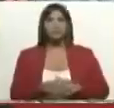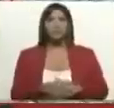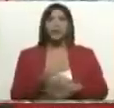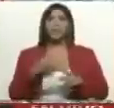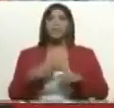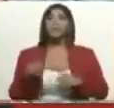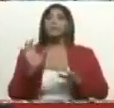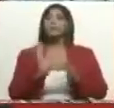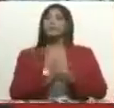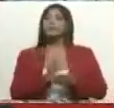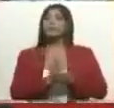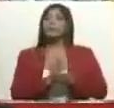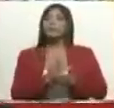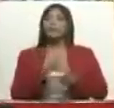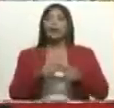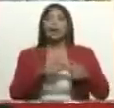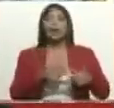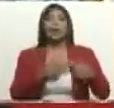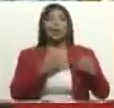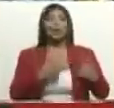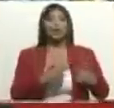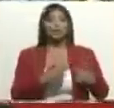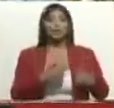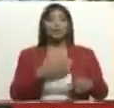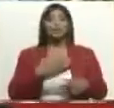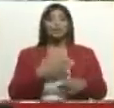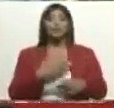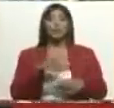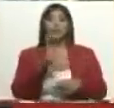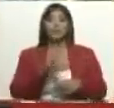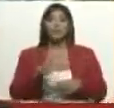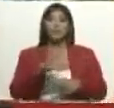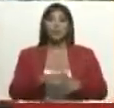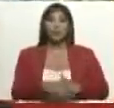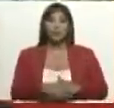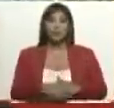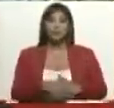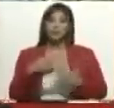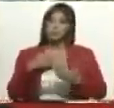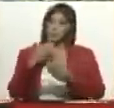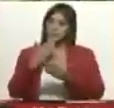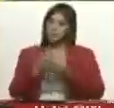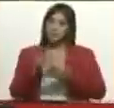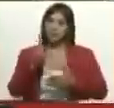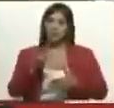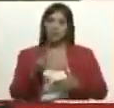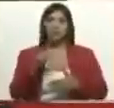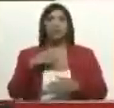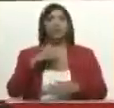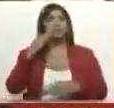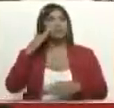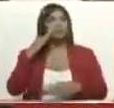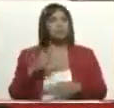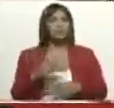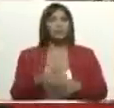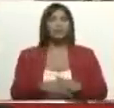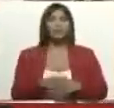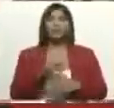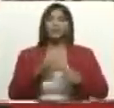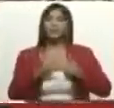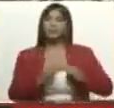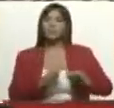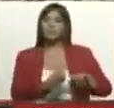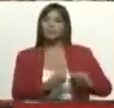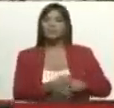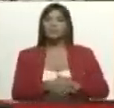pero siempre estará latiendo el corazón de Venezuela y agradeciendo pues a sus soldados, a sus hijos, a